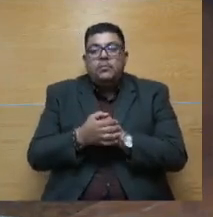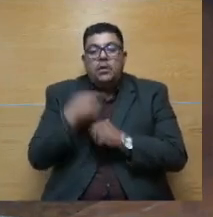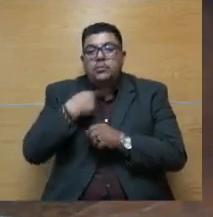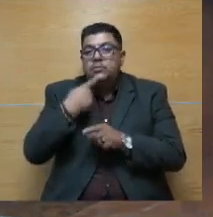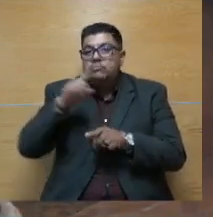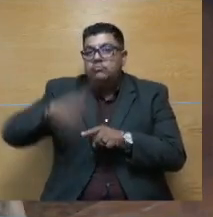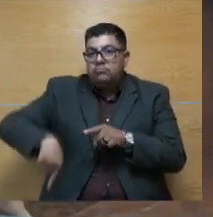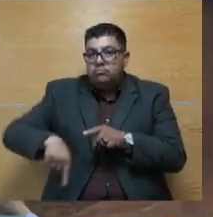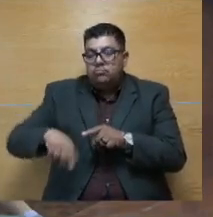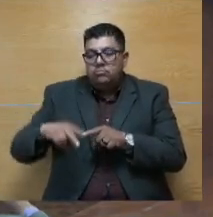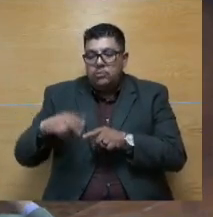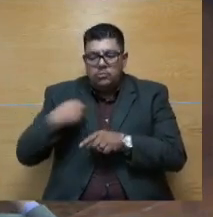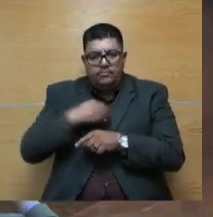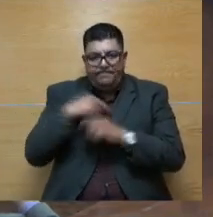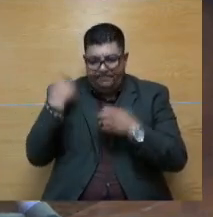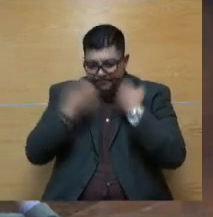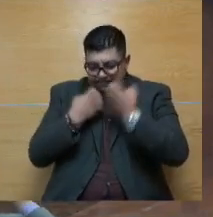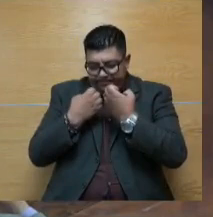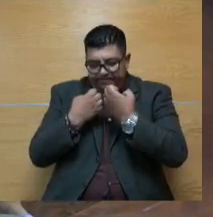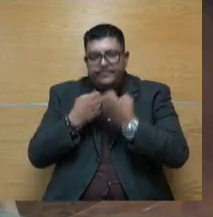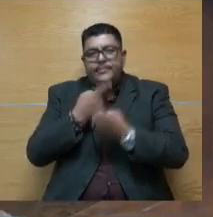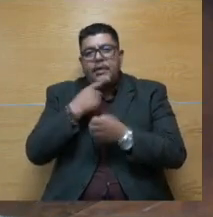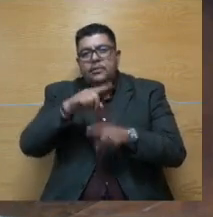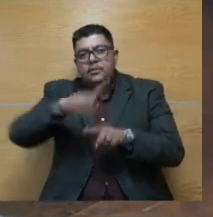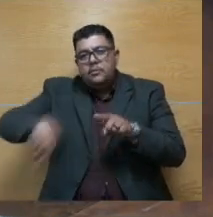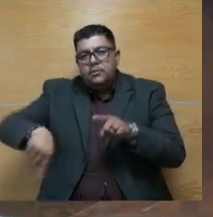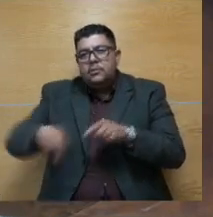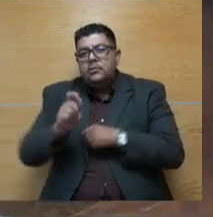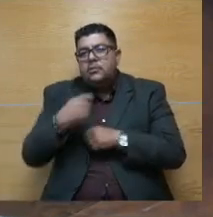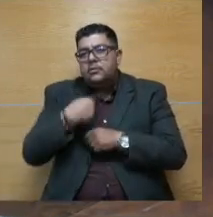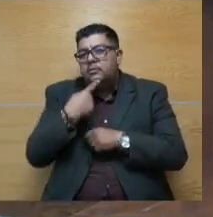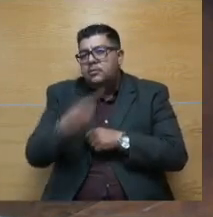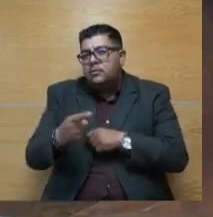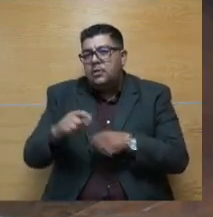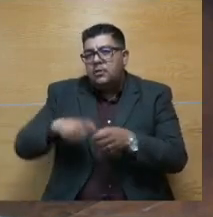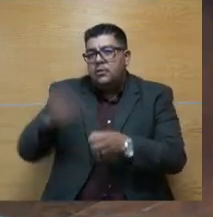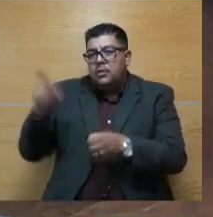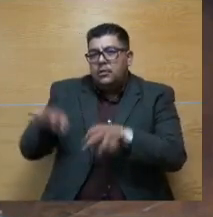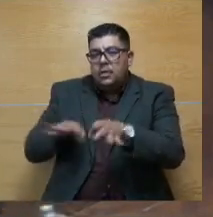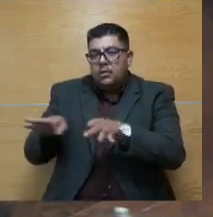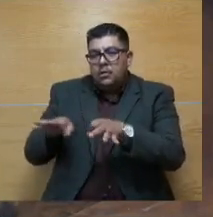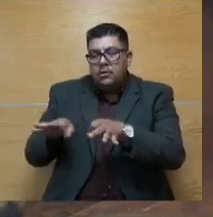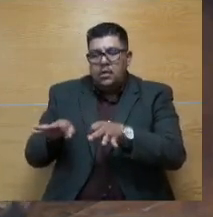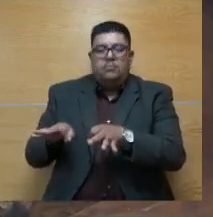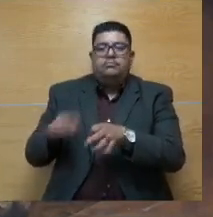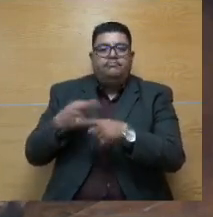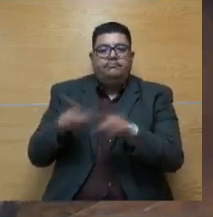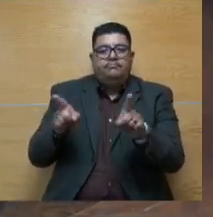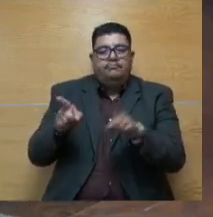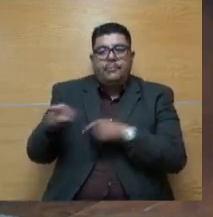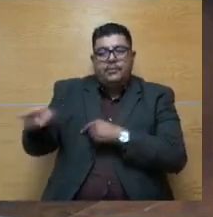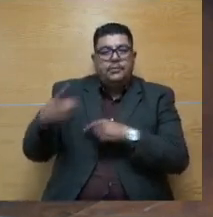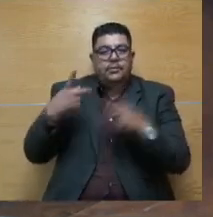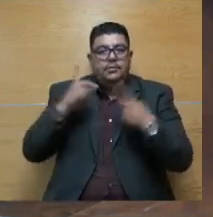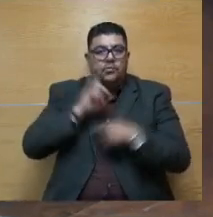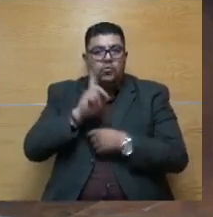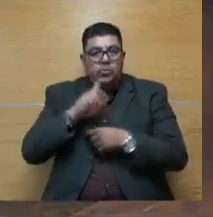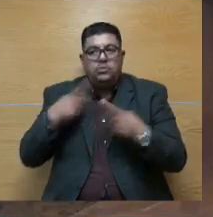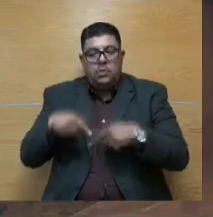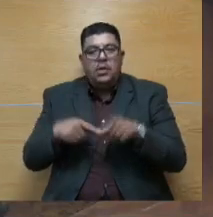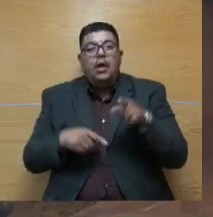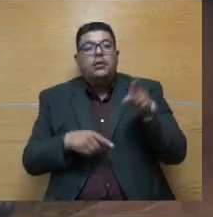pues del Análisis al acuerdo de remoción se advierte que contrario a lo que estableció la responsable sí se